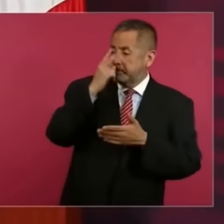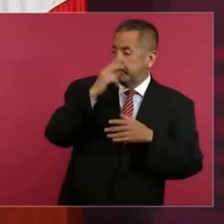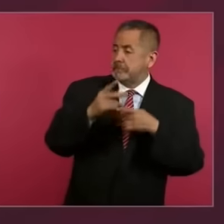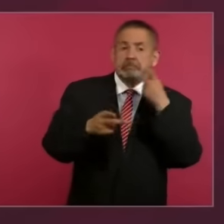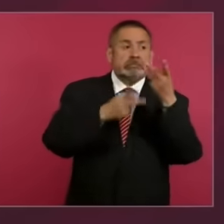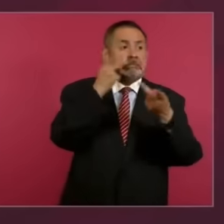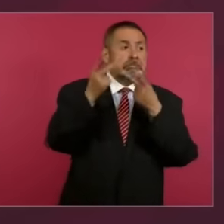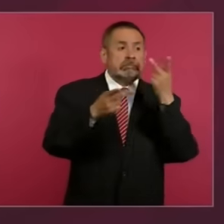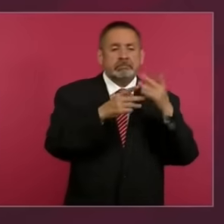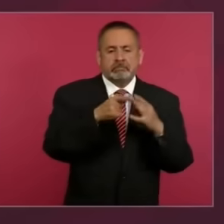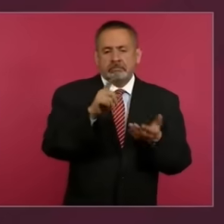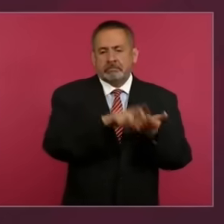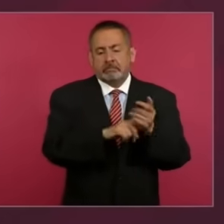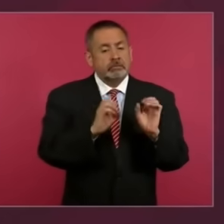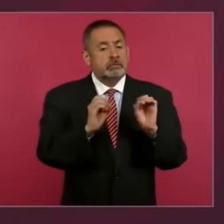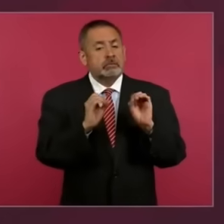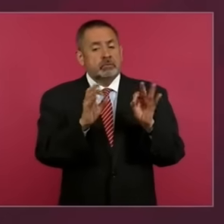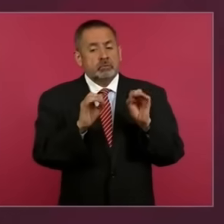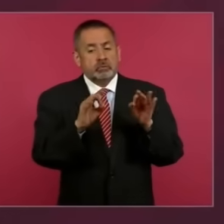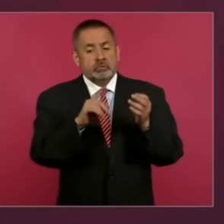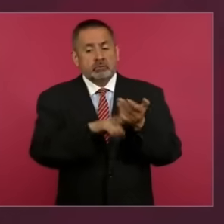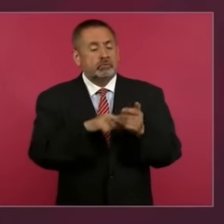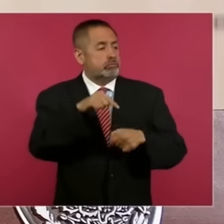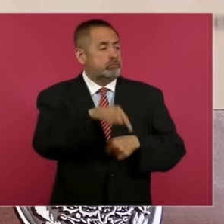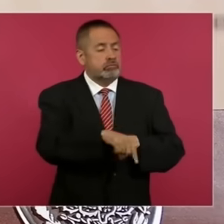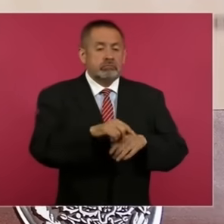sus oficinas,